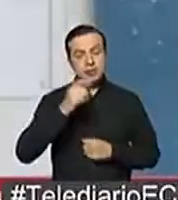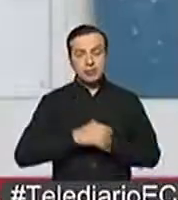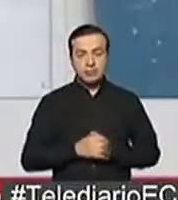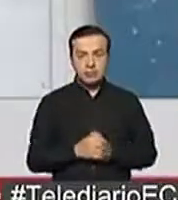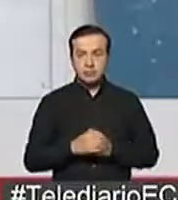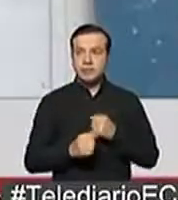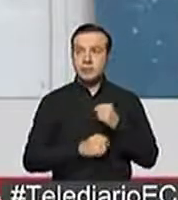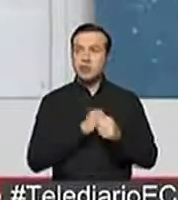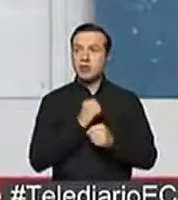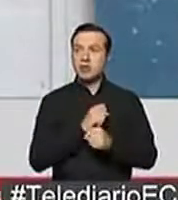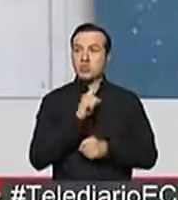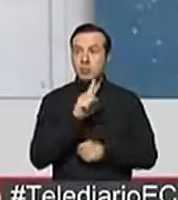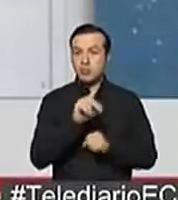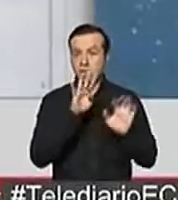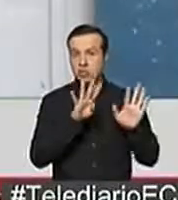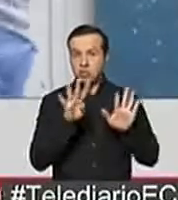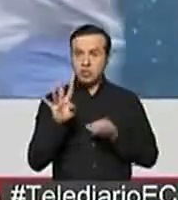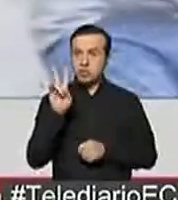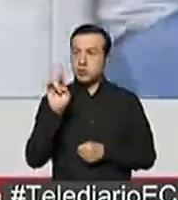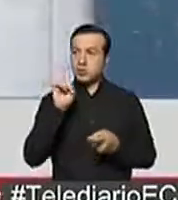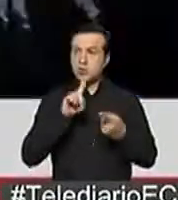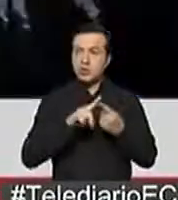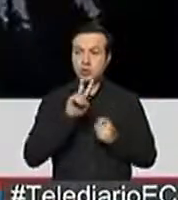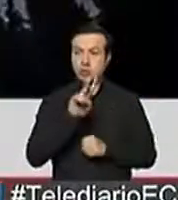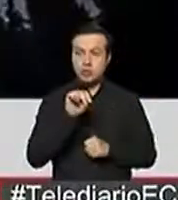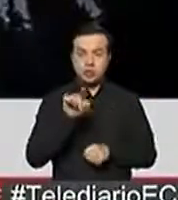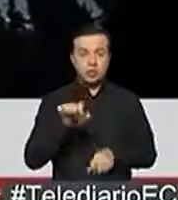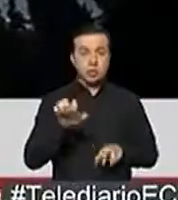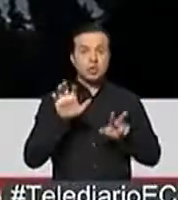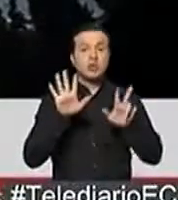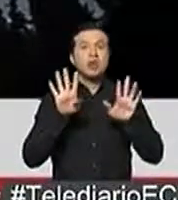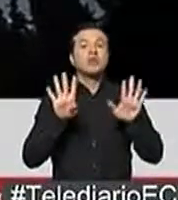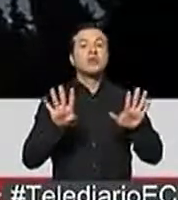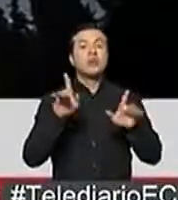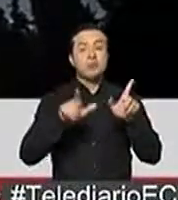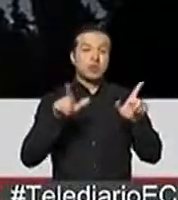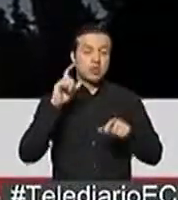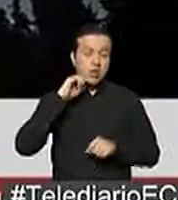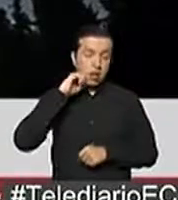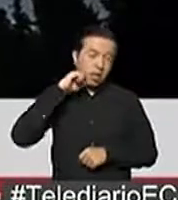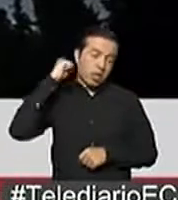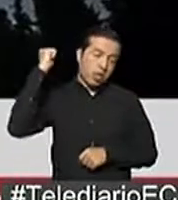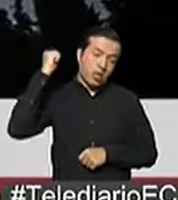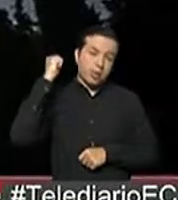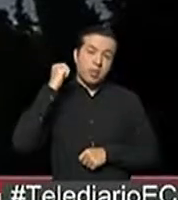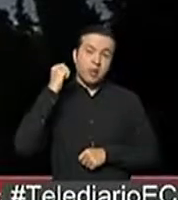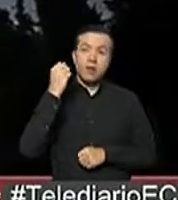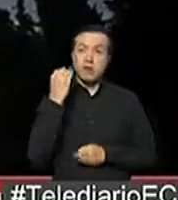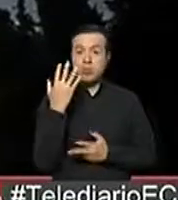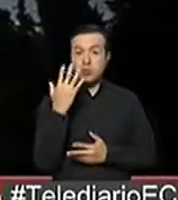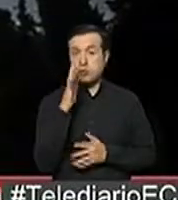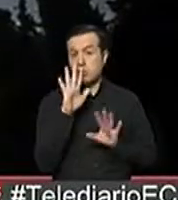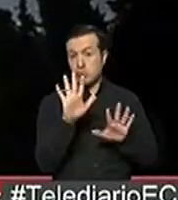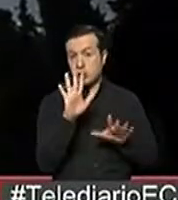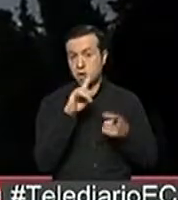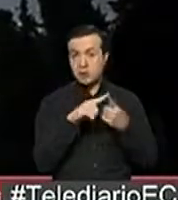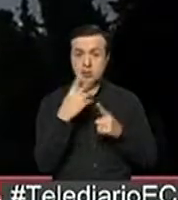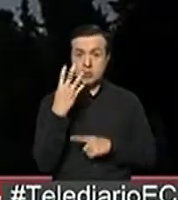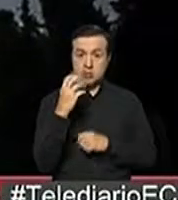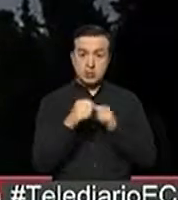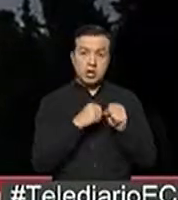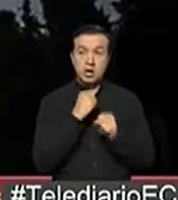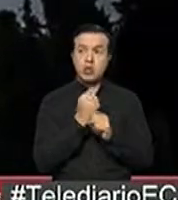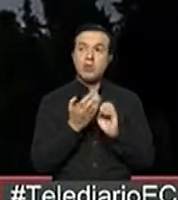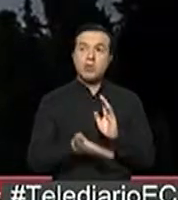Entre los años 1990 y 2019, la tasa de casos de suicidios en adolescentes de entre 10 y 14 años